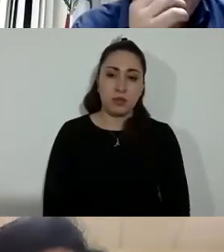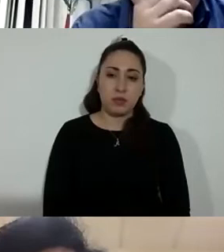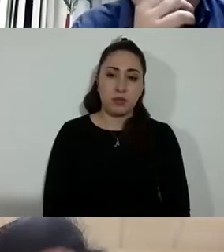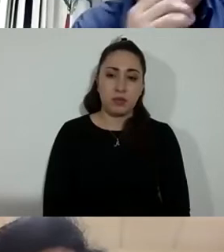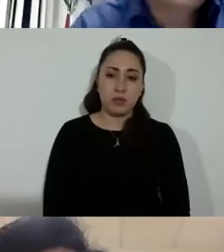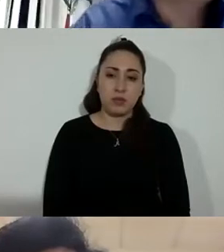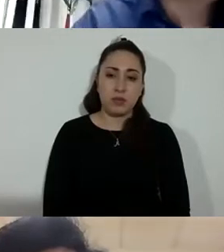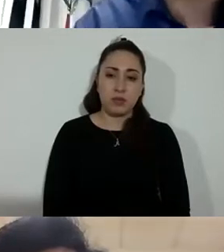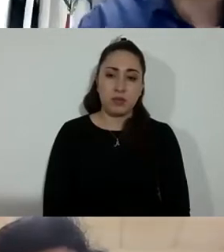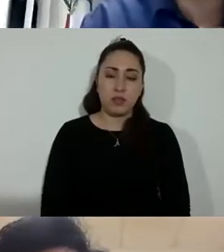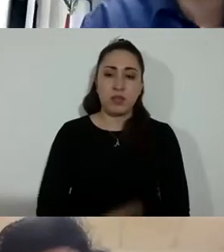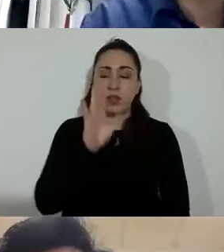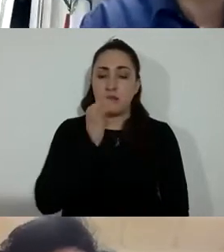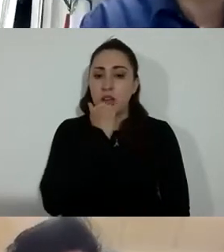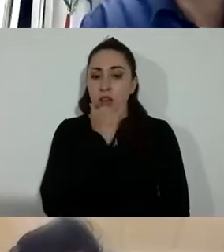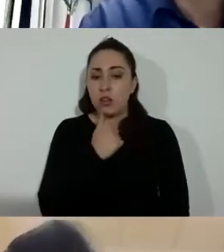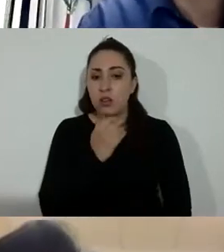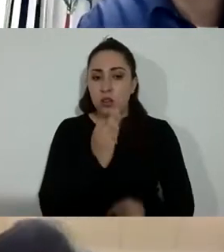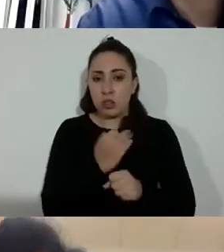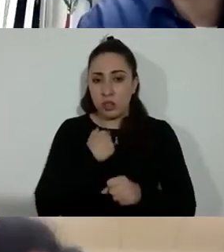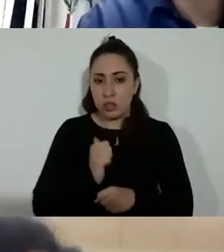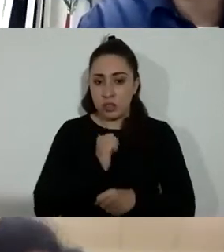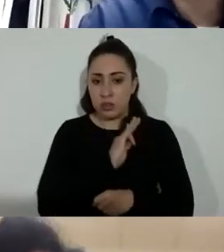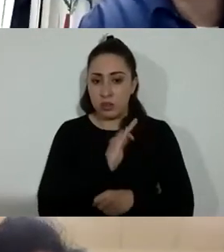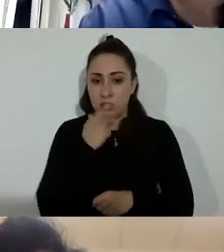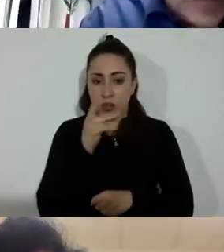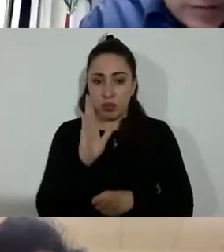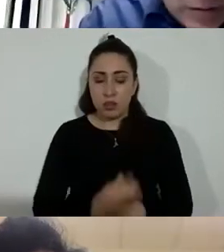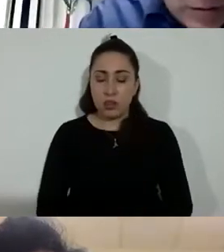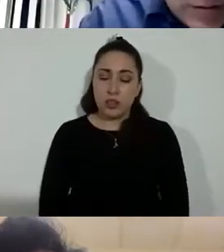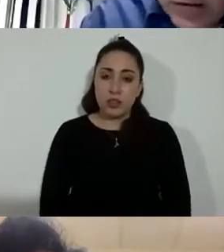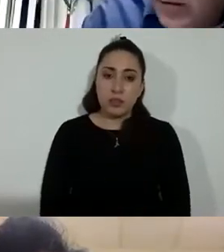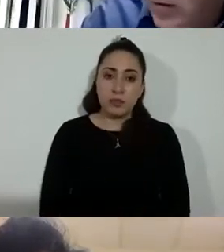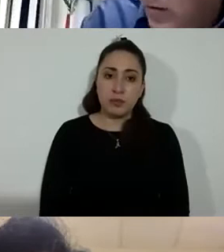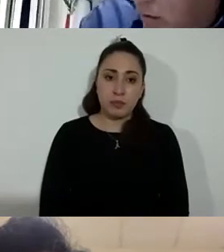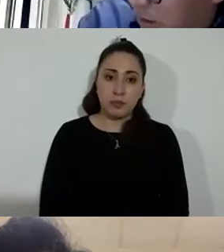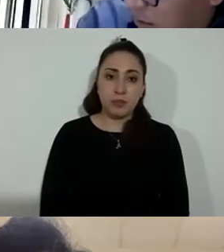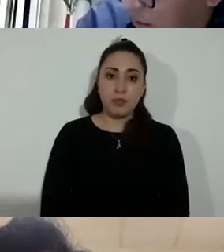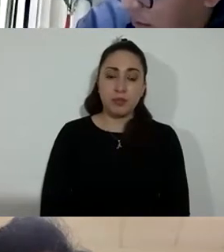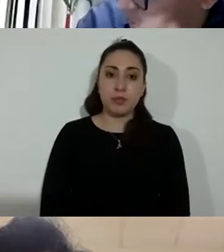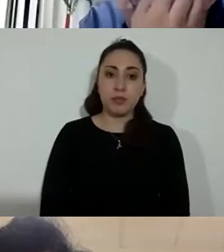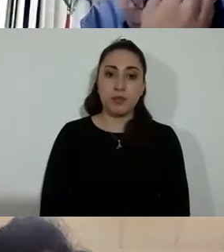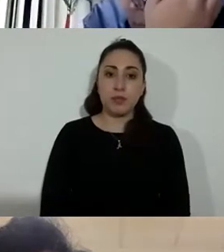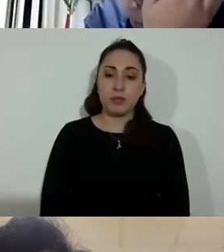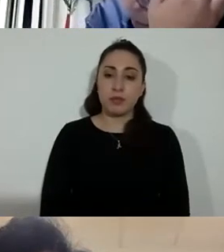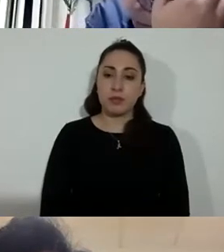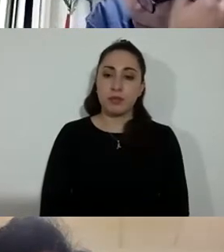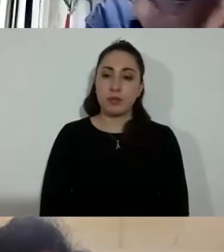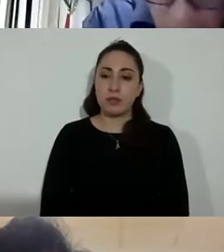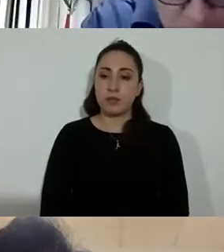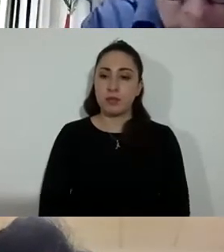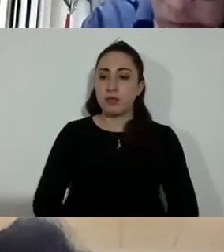Perdón, presidente, en este punto, si me lo permite. Sí. Muchas gracias. Diputado. Sí, En el orden del día